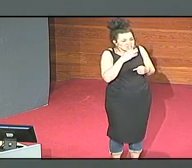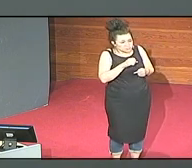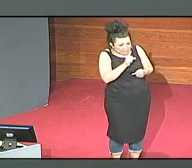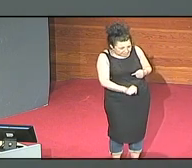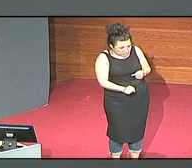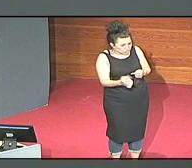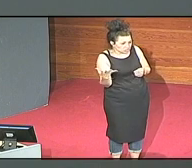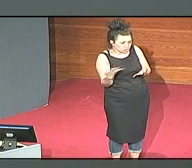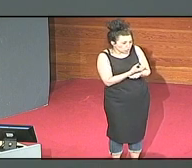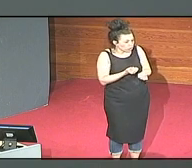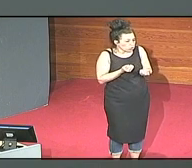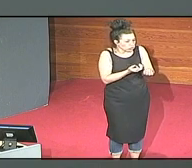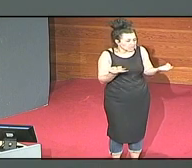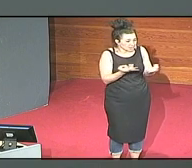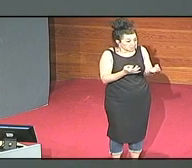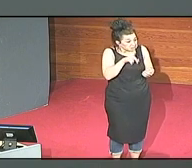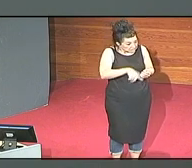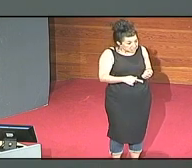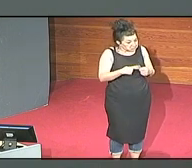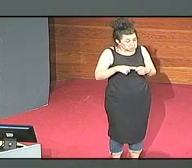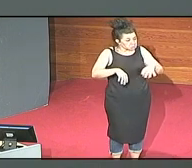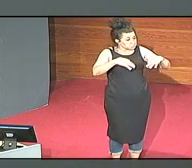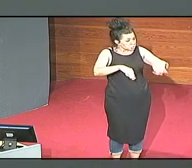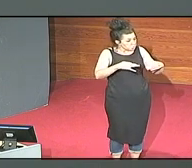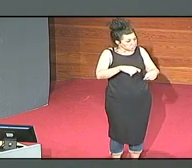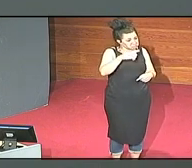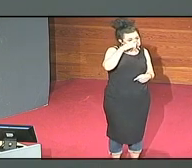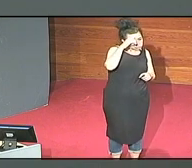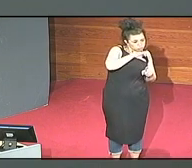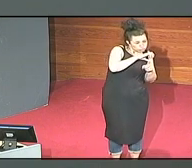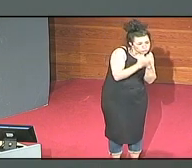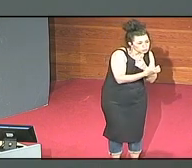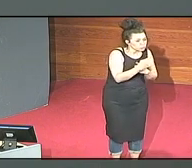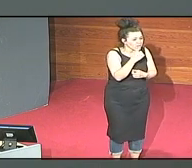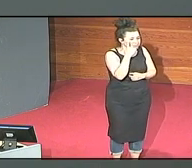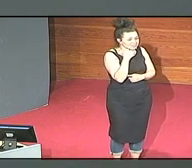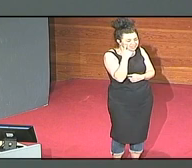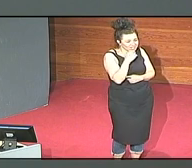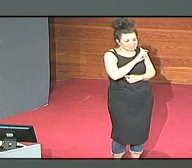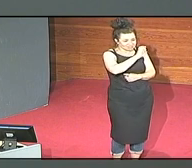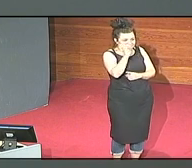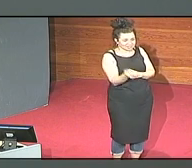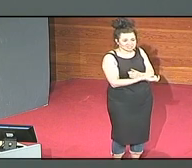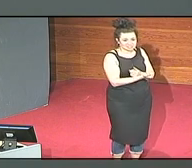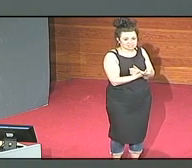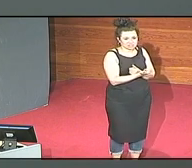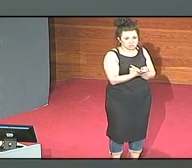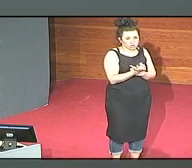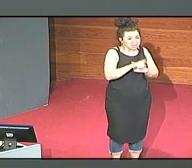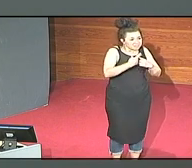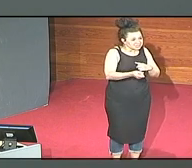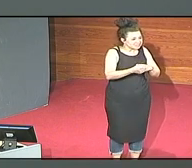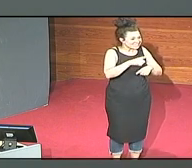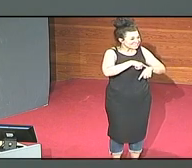también existen pero también cosas normales culturas tradiciones en el poco tiempo yo espero después también que preguntéis que a mí me